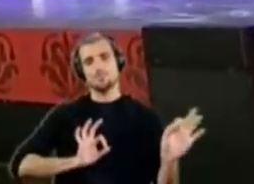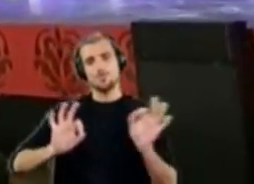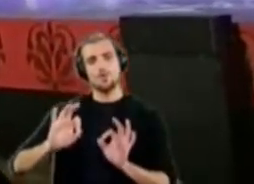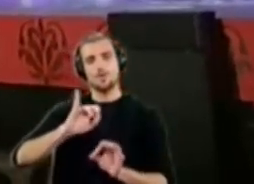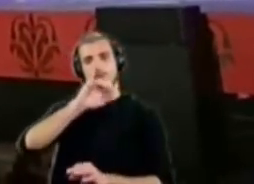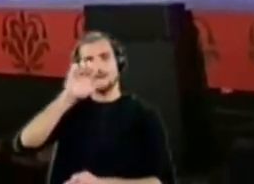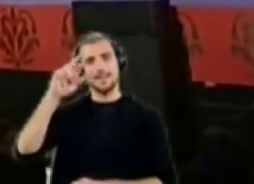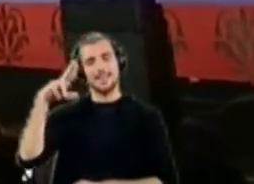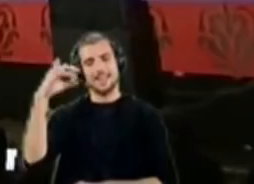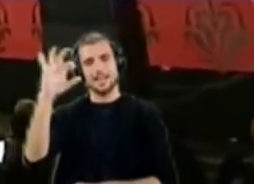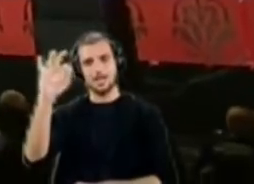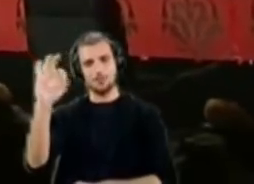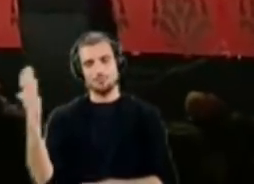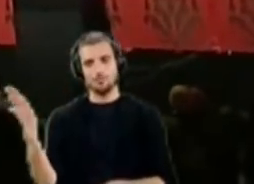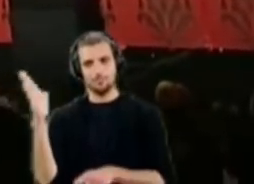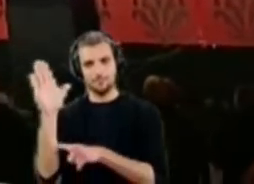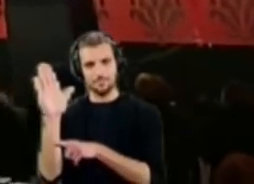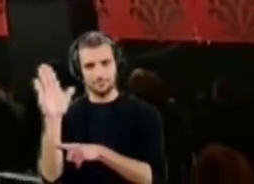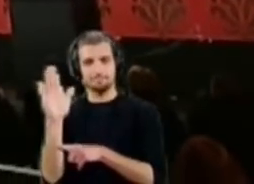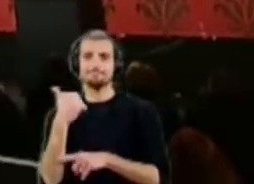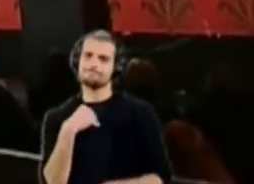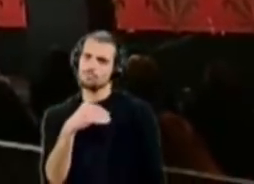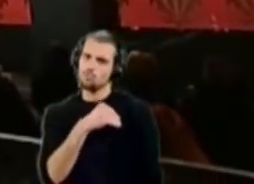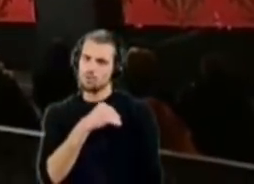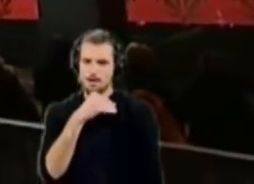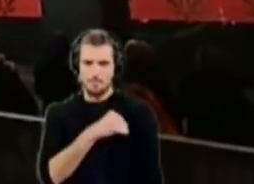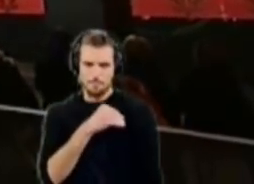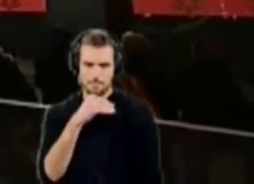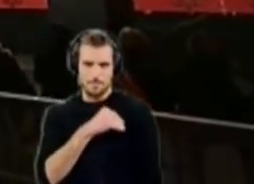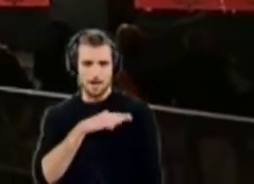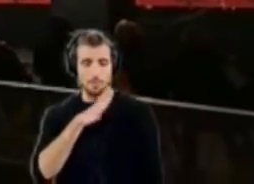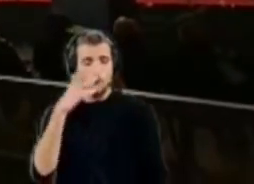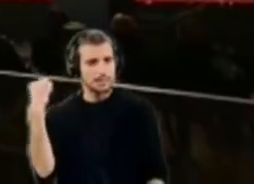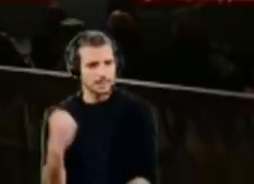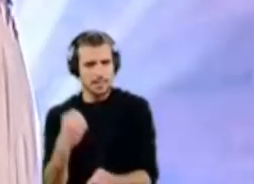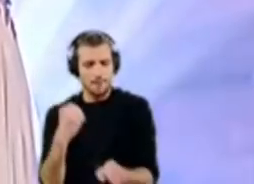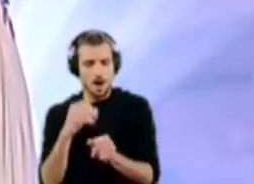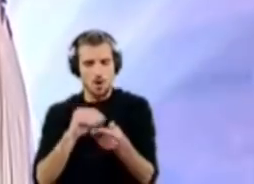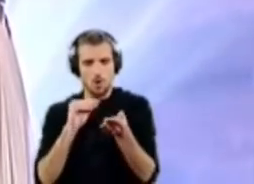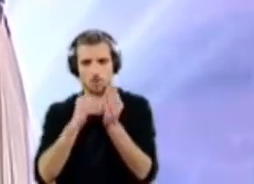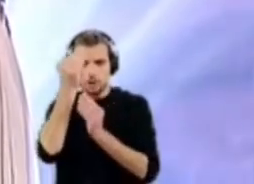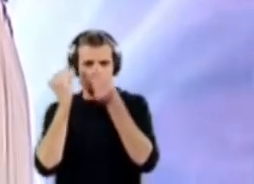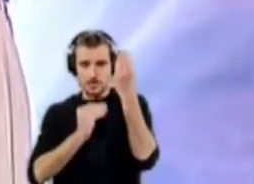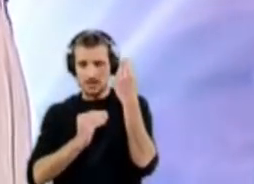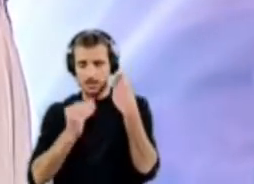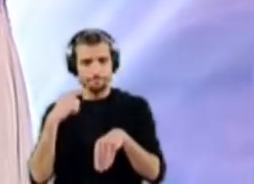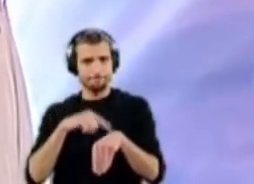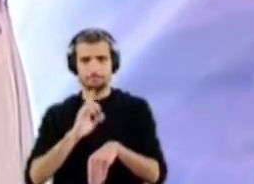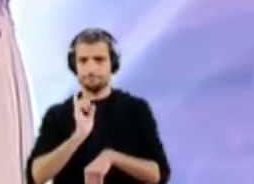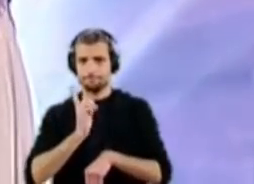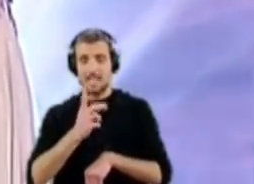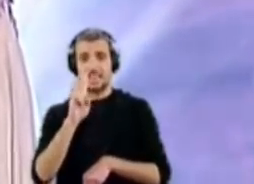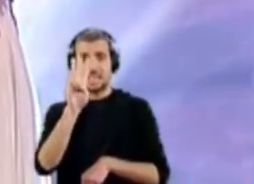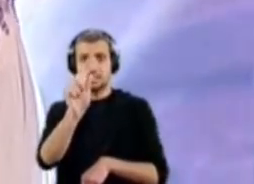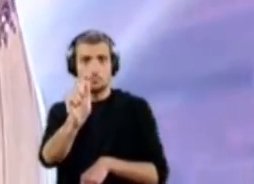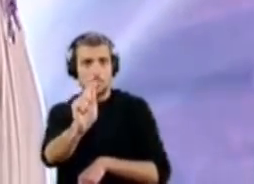Pérez Santana y esta creación. Es una penita, ¿verdad, Fátima? Que bueno, tanto trabajo y bueno, en 3 minutos, ¿no? Para haberlo